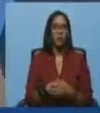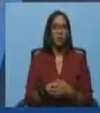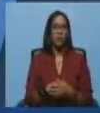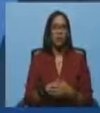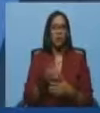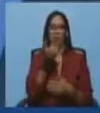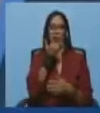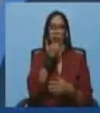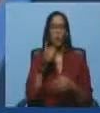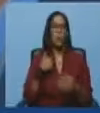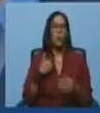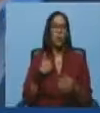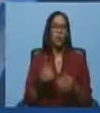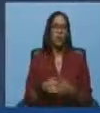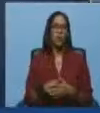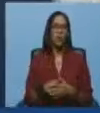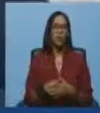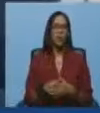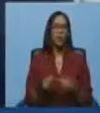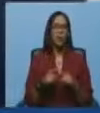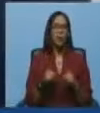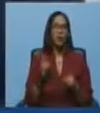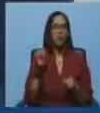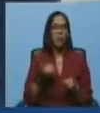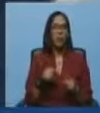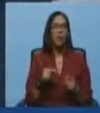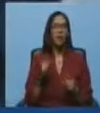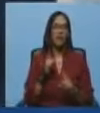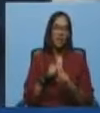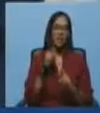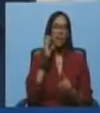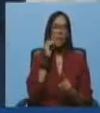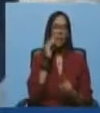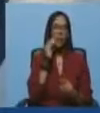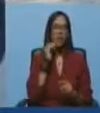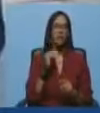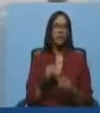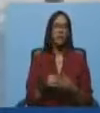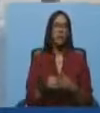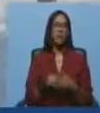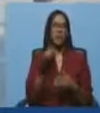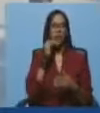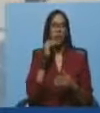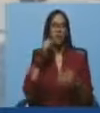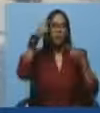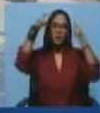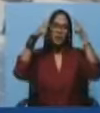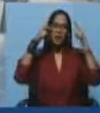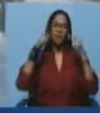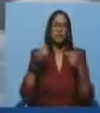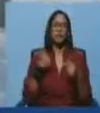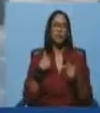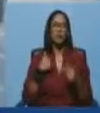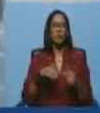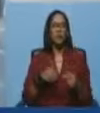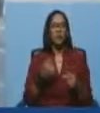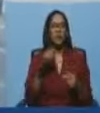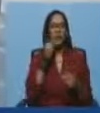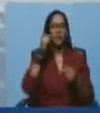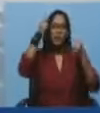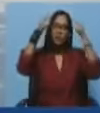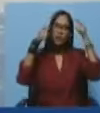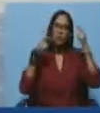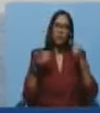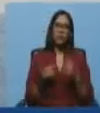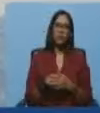comete errores como cualquiera. Pero también desde la experiencia de ser la juventud de Chávez. Yo tuve la oportunidad de ser la juventud de